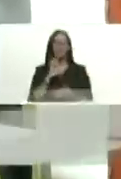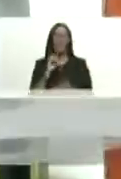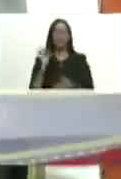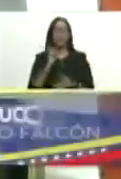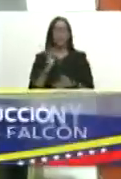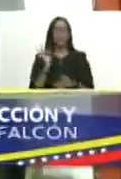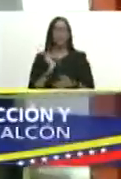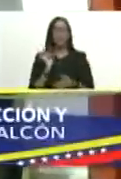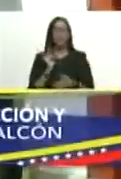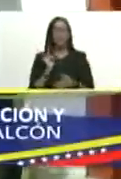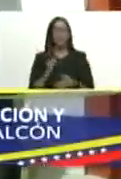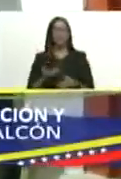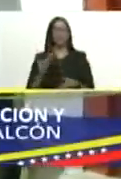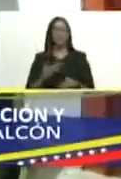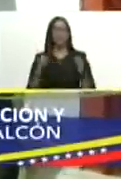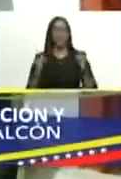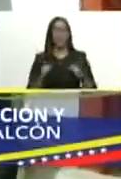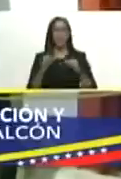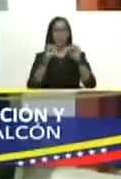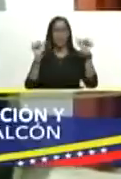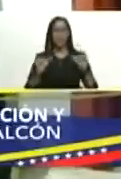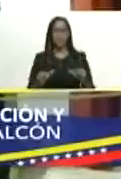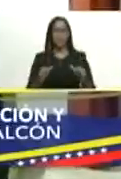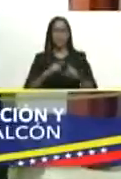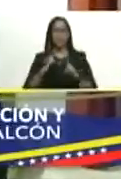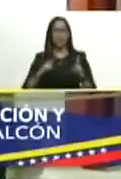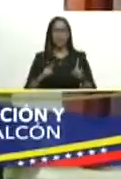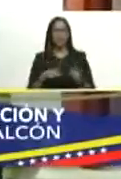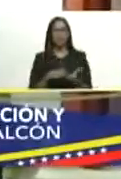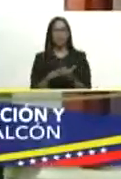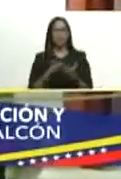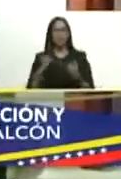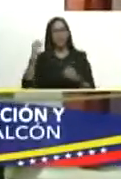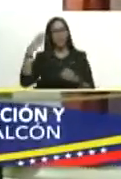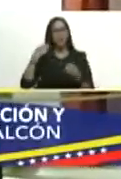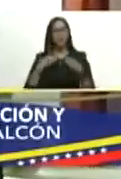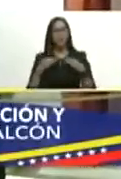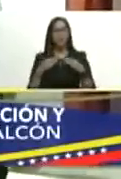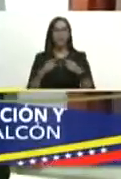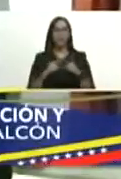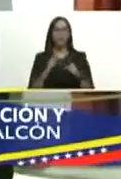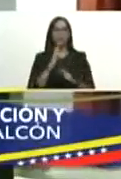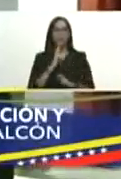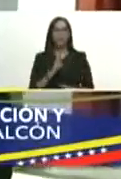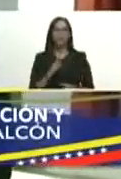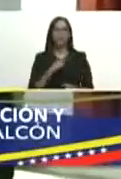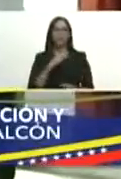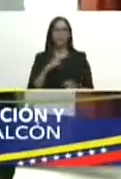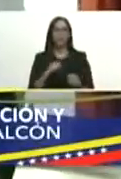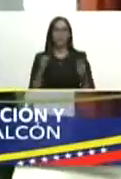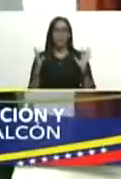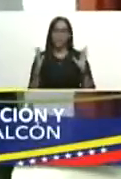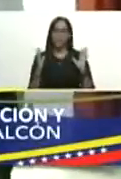de prioridad hoy en el sistema eléctrico es sobre el alumbrado público. Pero la respuesta está en nuestras manos,